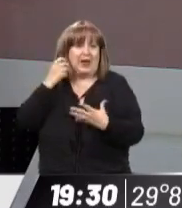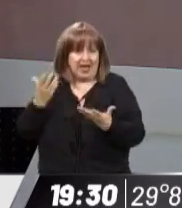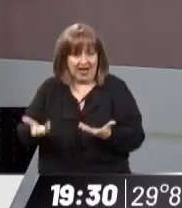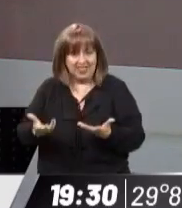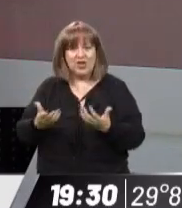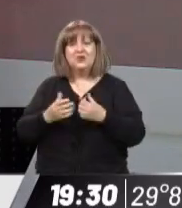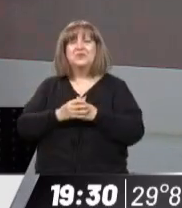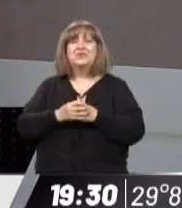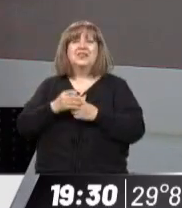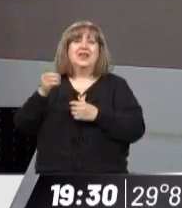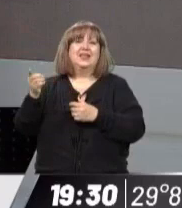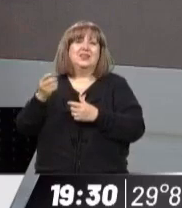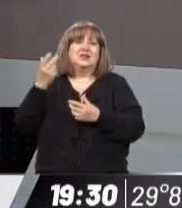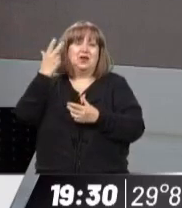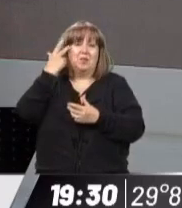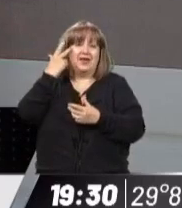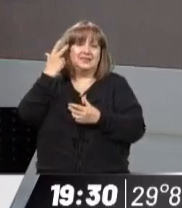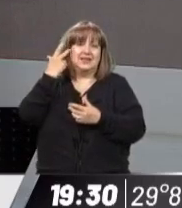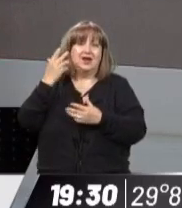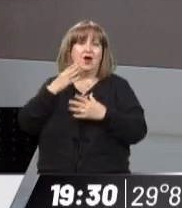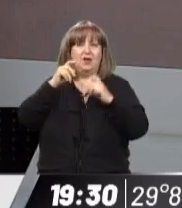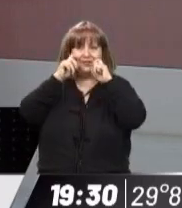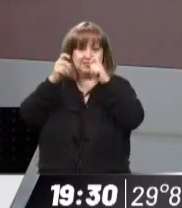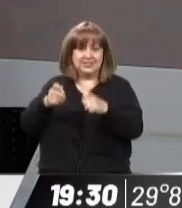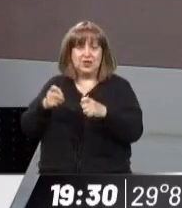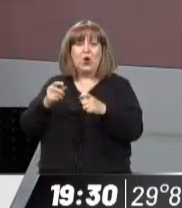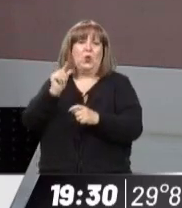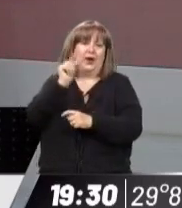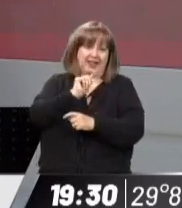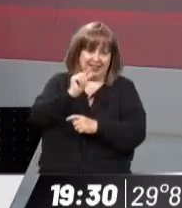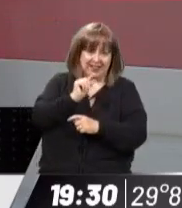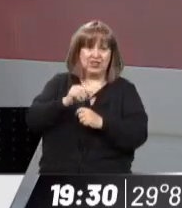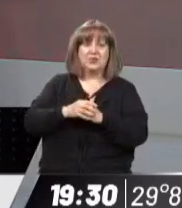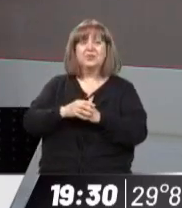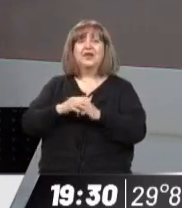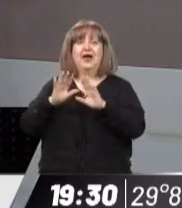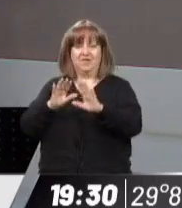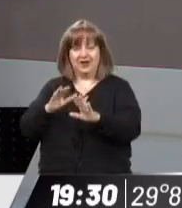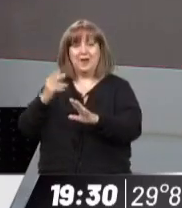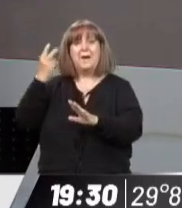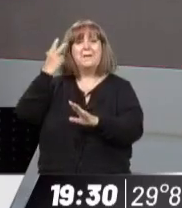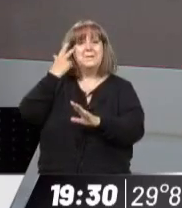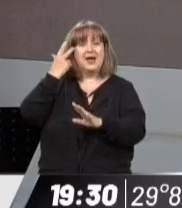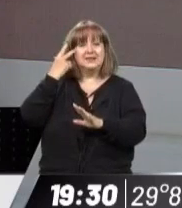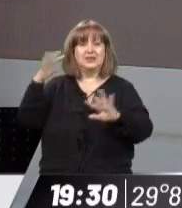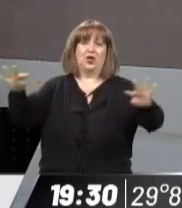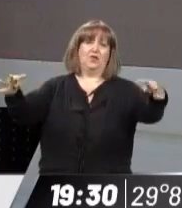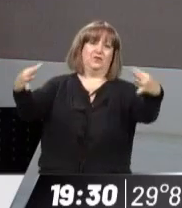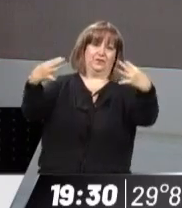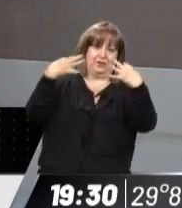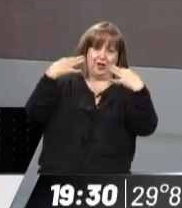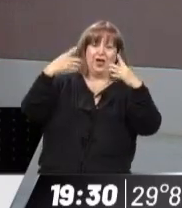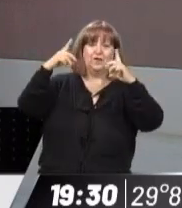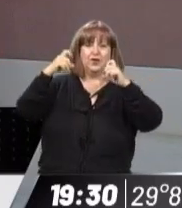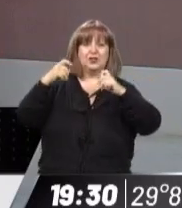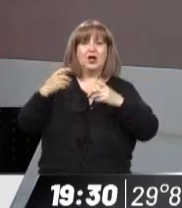totalmente en tercer plan. Messi estuvo un ratito, cantó, bailó y dicen que se fue. Sí, pero mira, Messi captó todas las miradas, las fotos